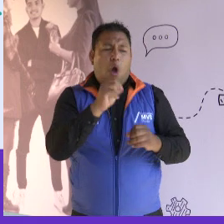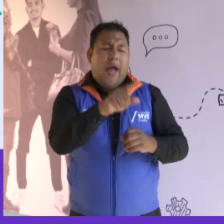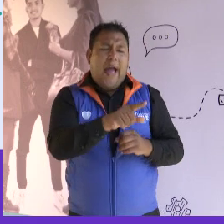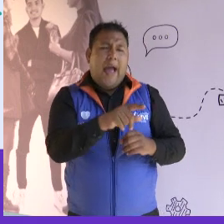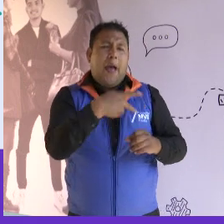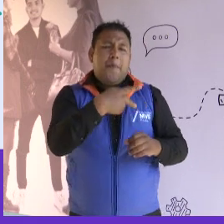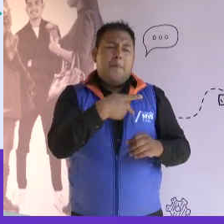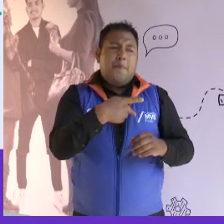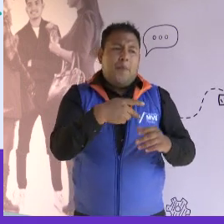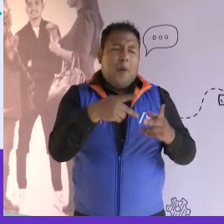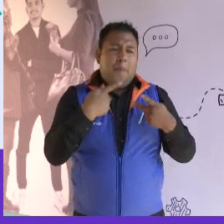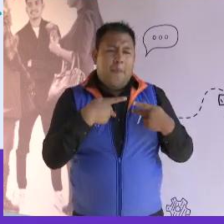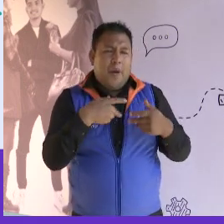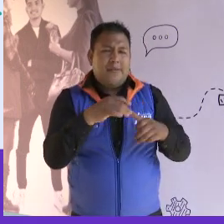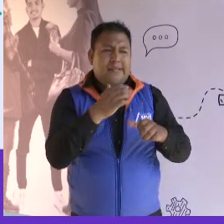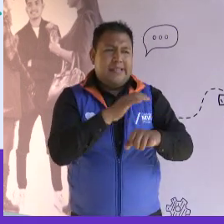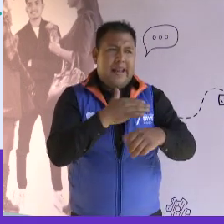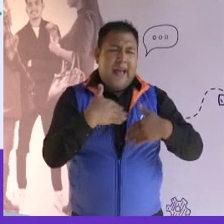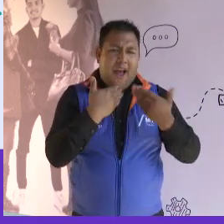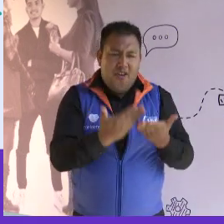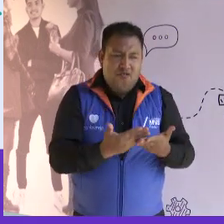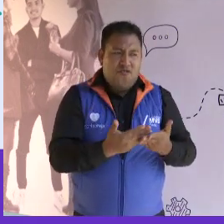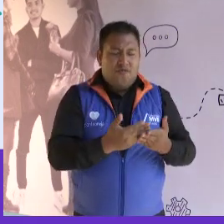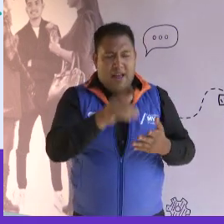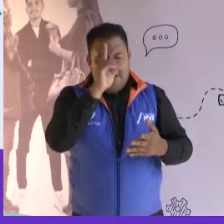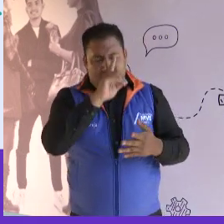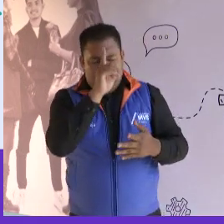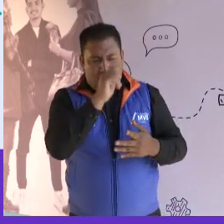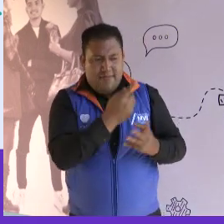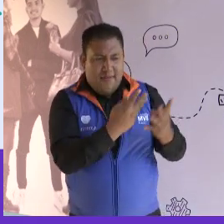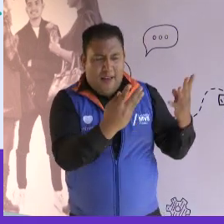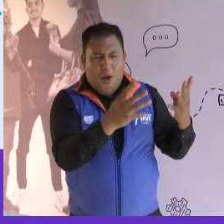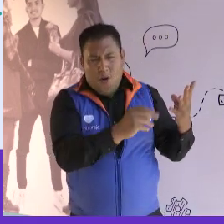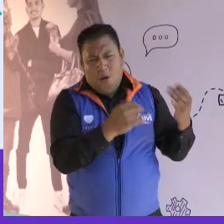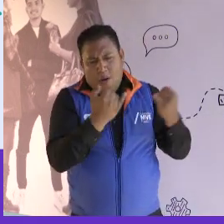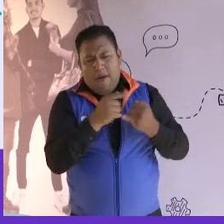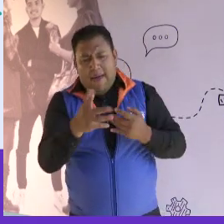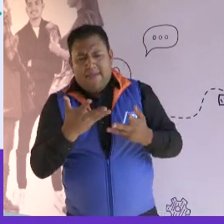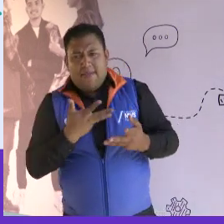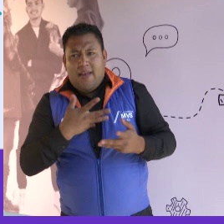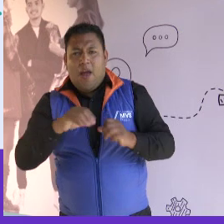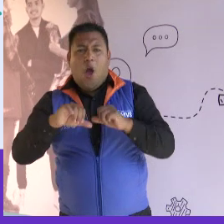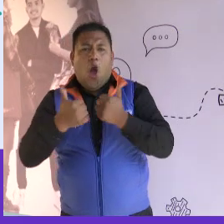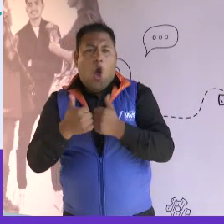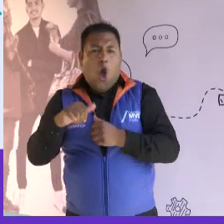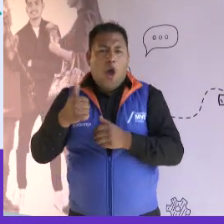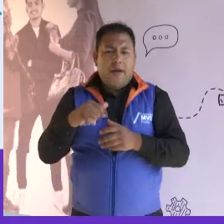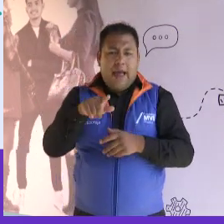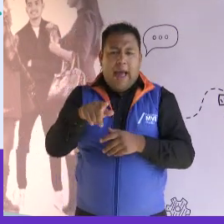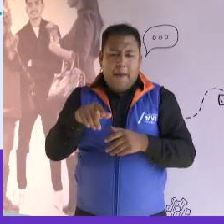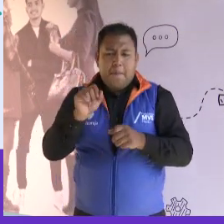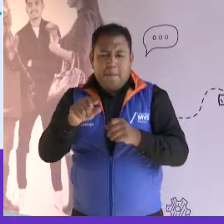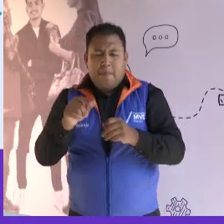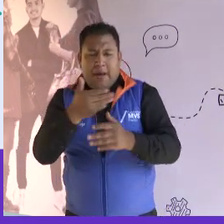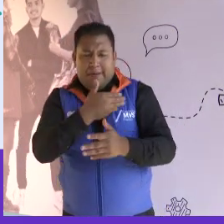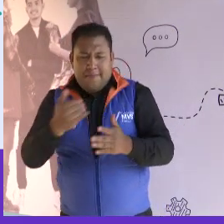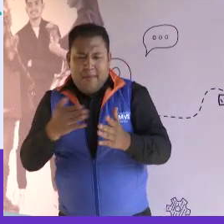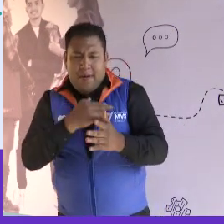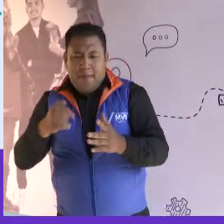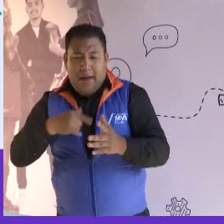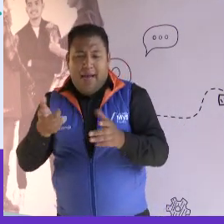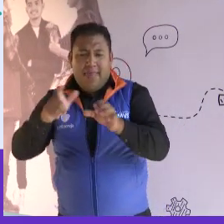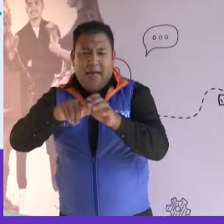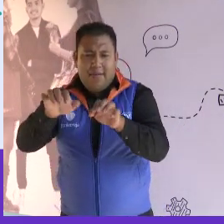que también pueden ser tus aliados para ir metiendo poco a poco buenas prácticas que estás generando que después se van a transformar a una decisión. Tal